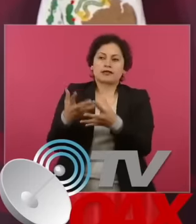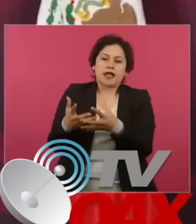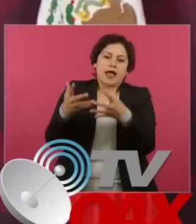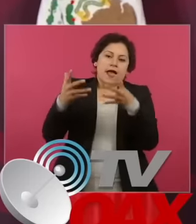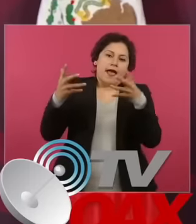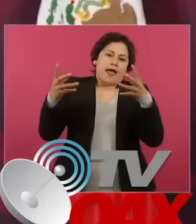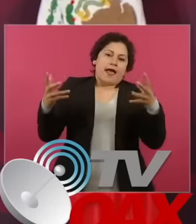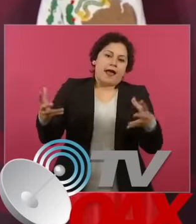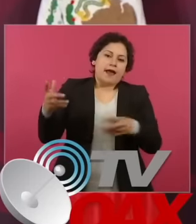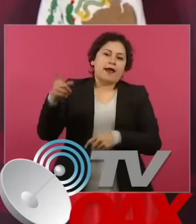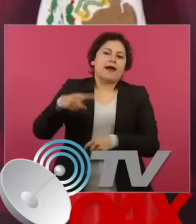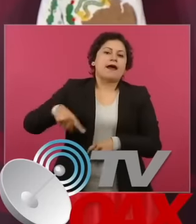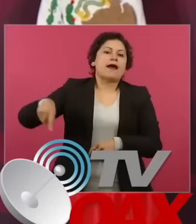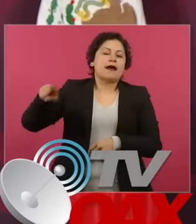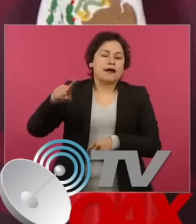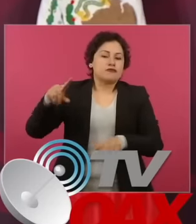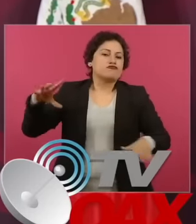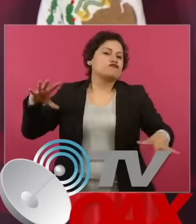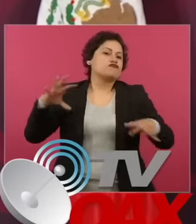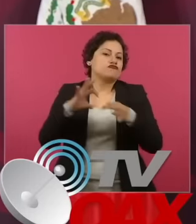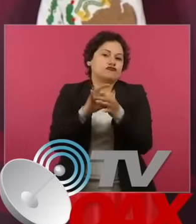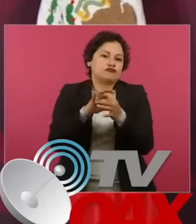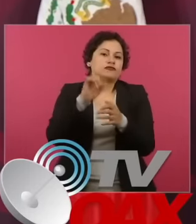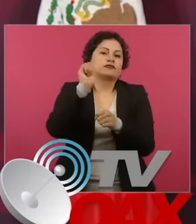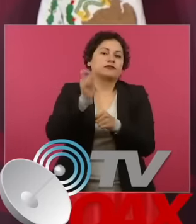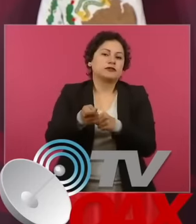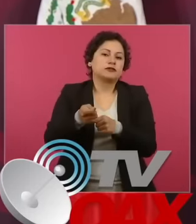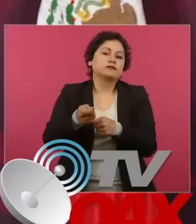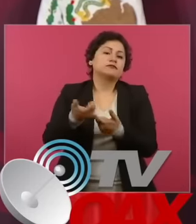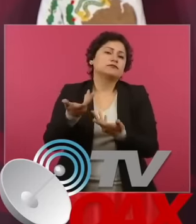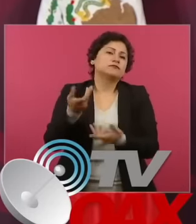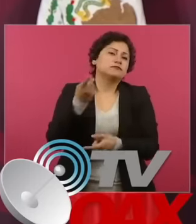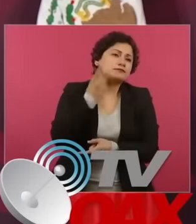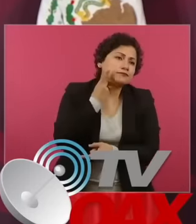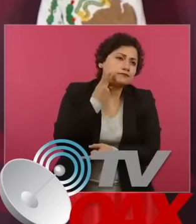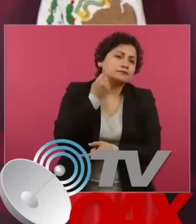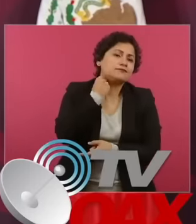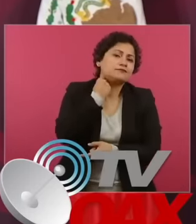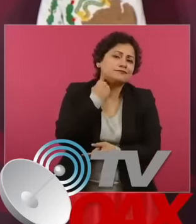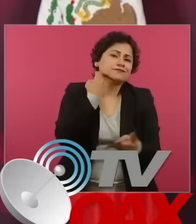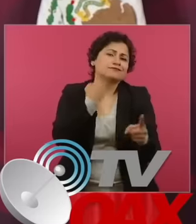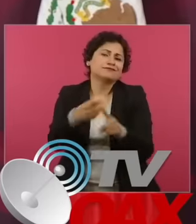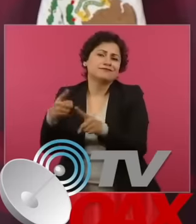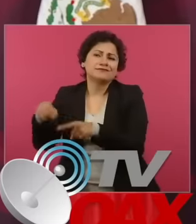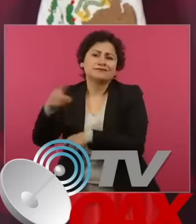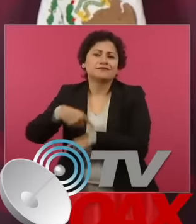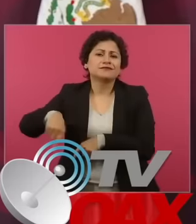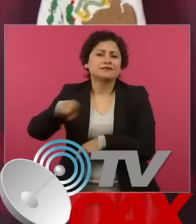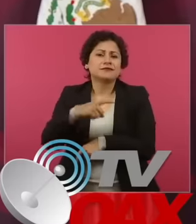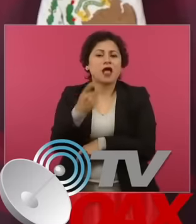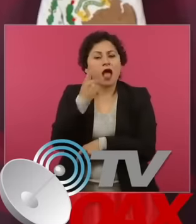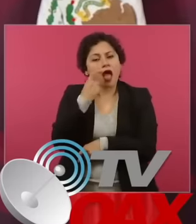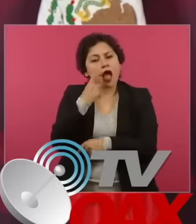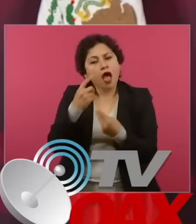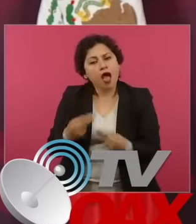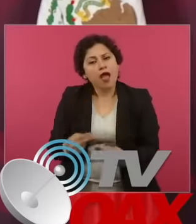están vinculados a legisladores, tienen mucha influencia. Es que en Estados